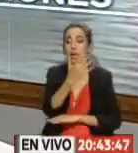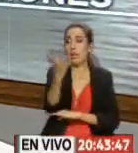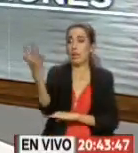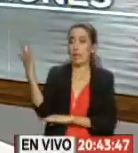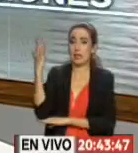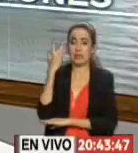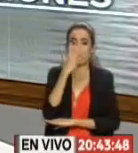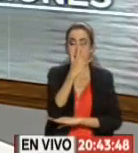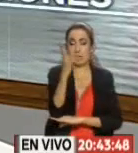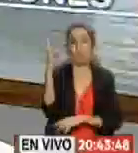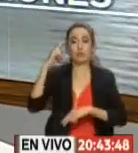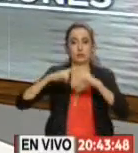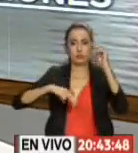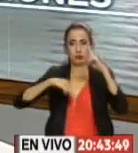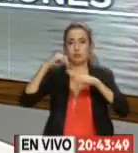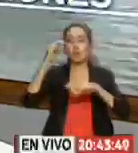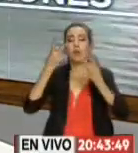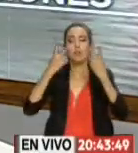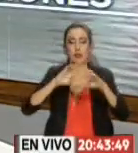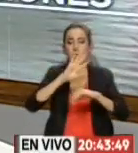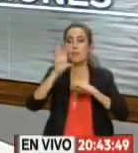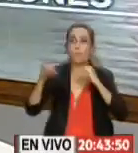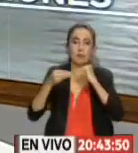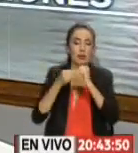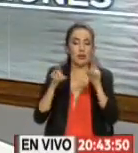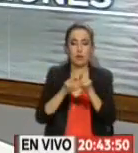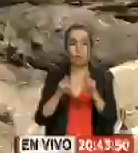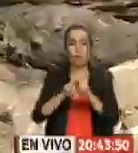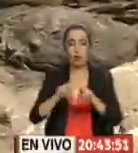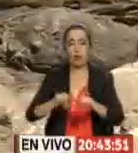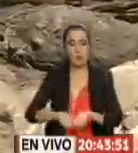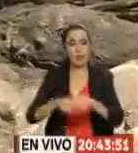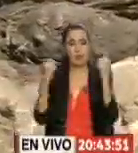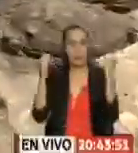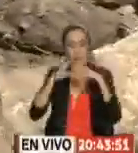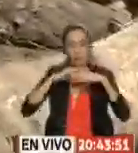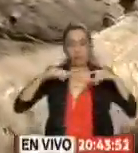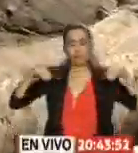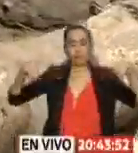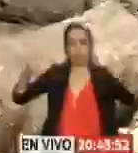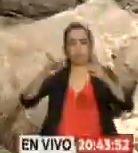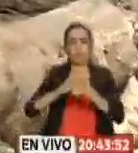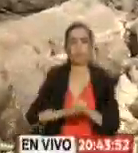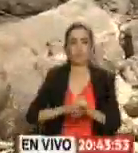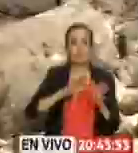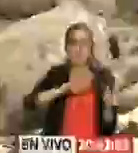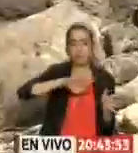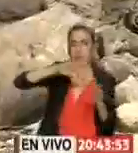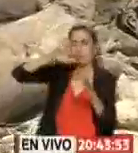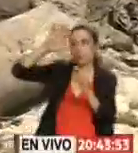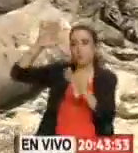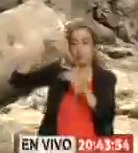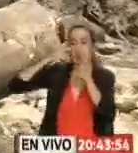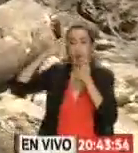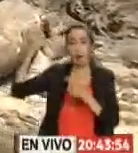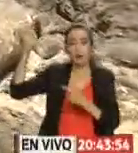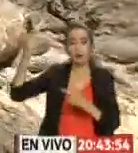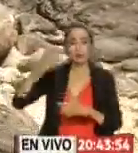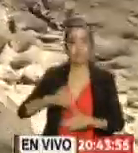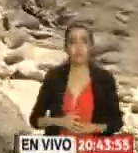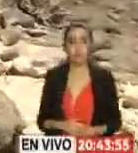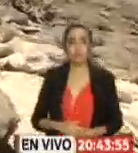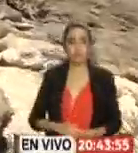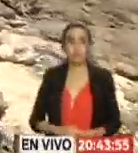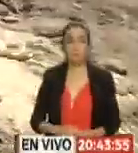y construcciones irregulares también afectan la zona. En la parte alta del barrio Osorio, este es el panorama.